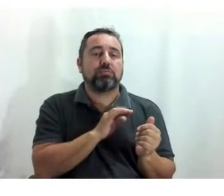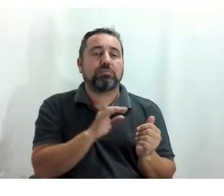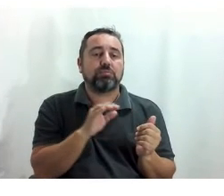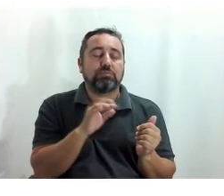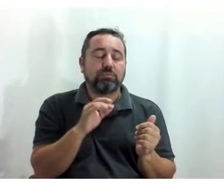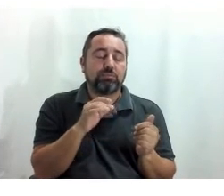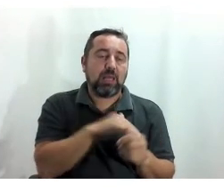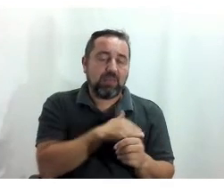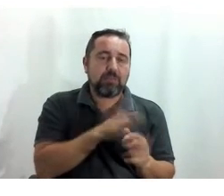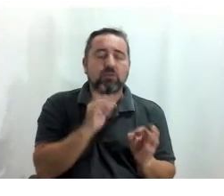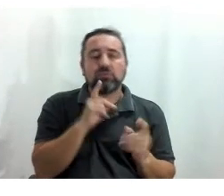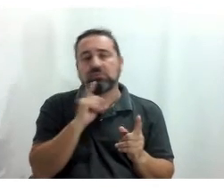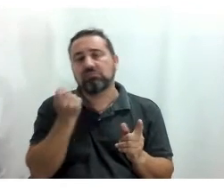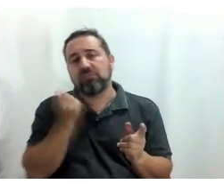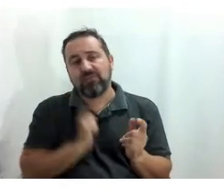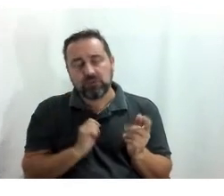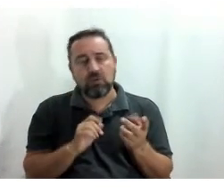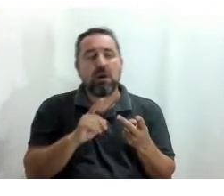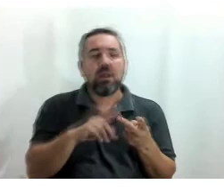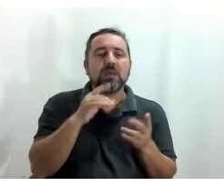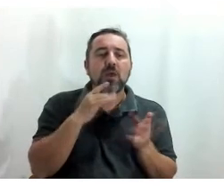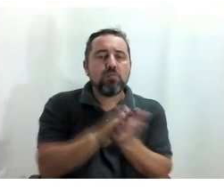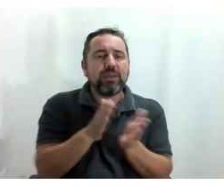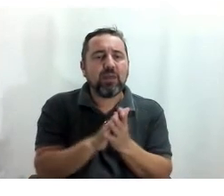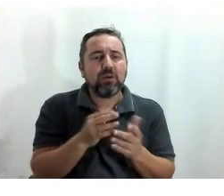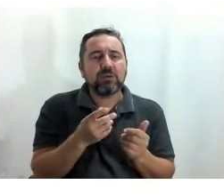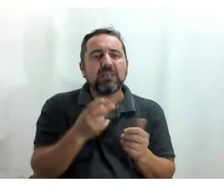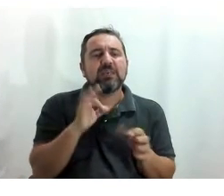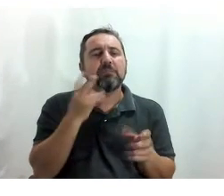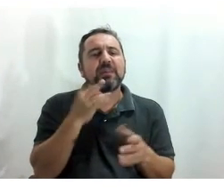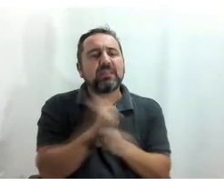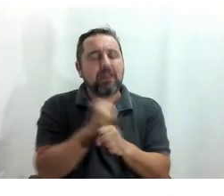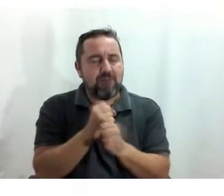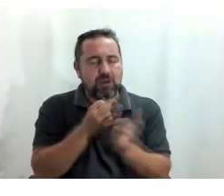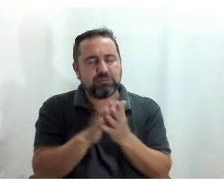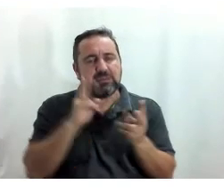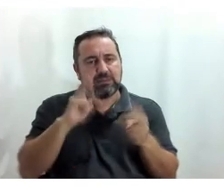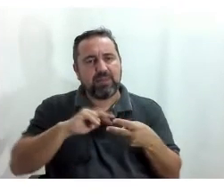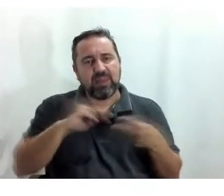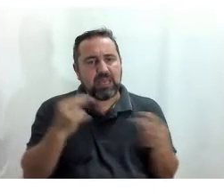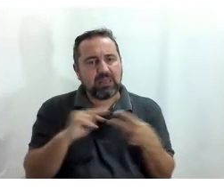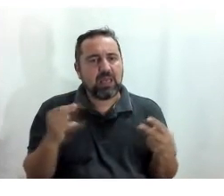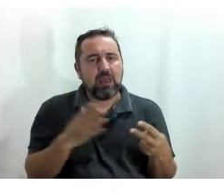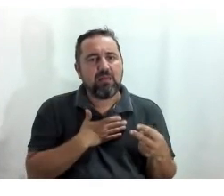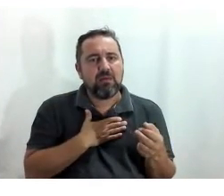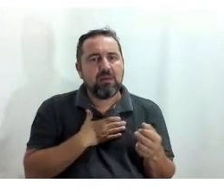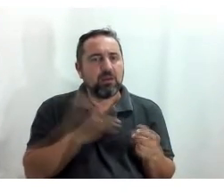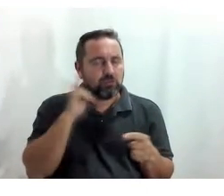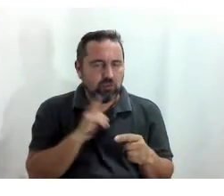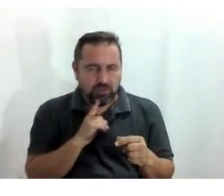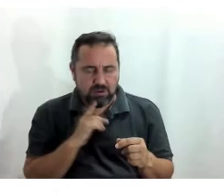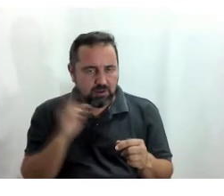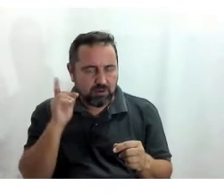profesionales, pues queremos destacar que ha publicado más de 20 trabajos sobre la genética de las